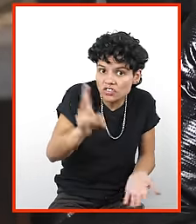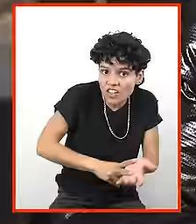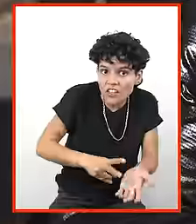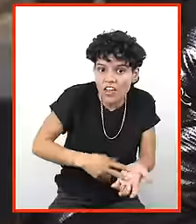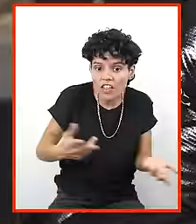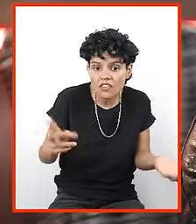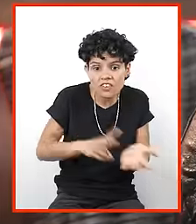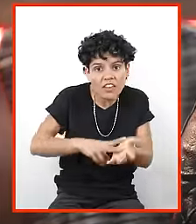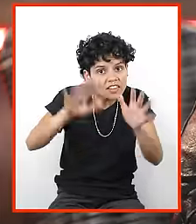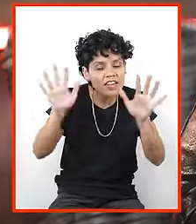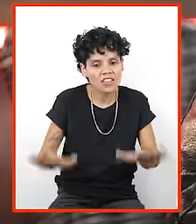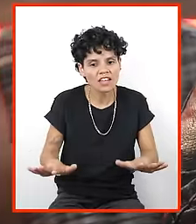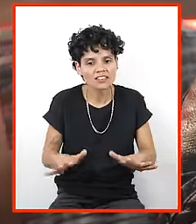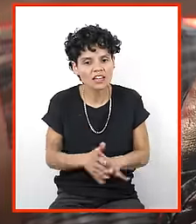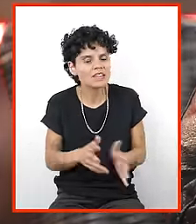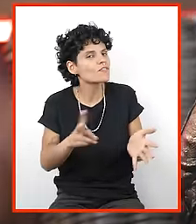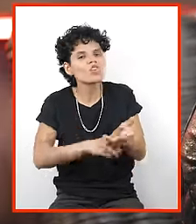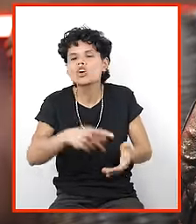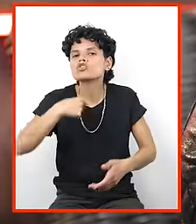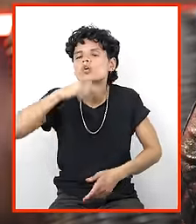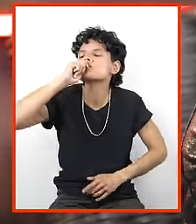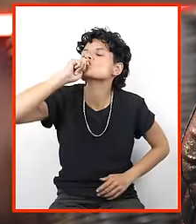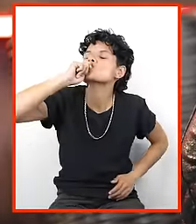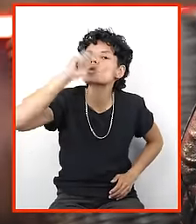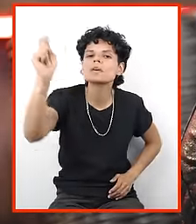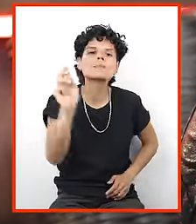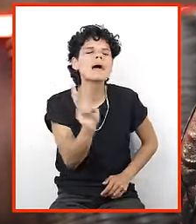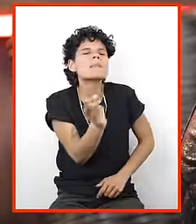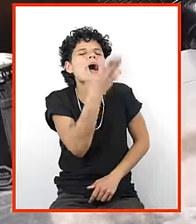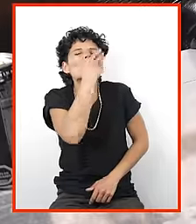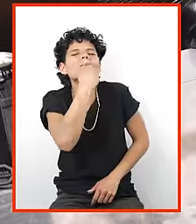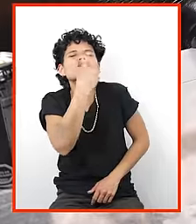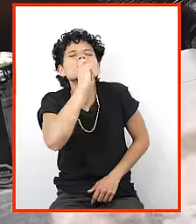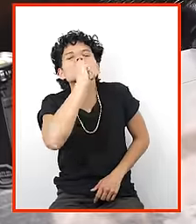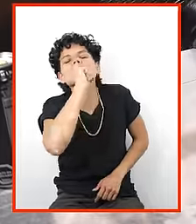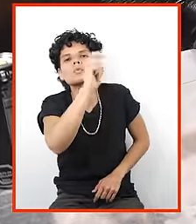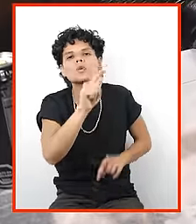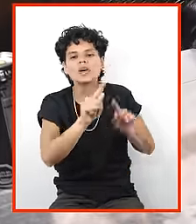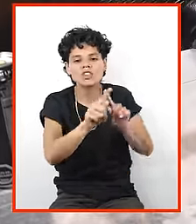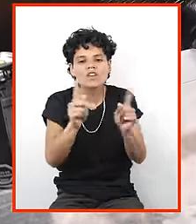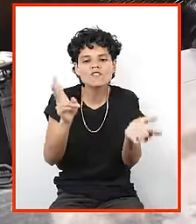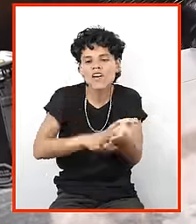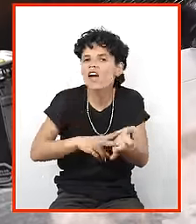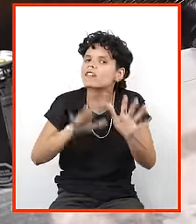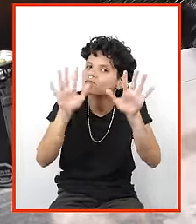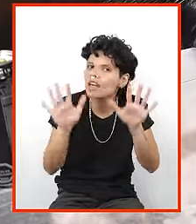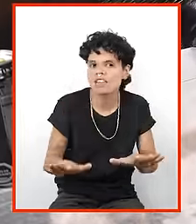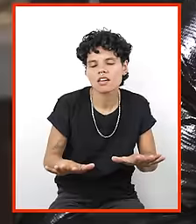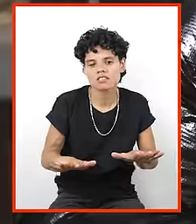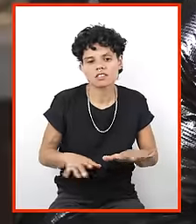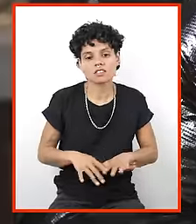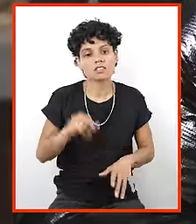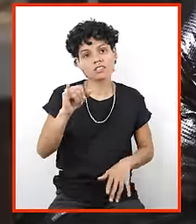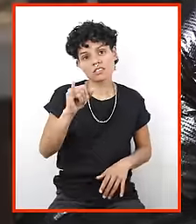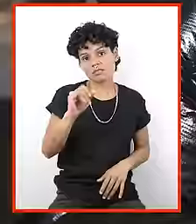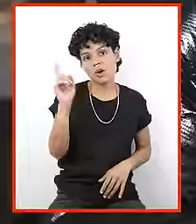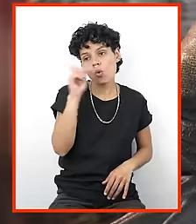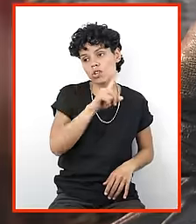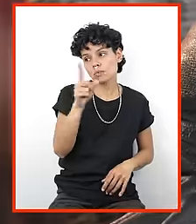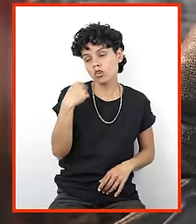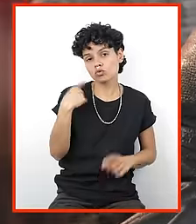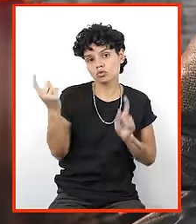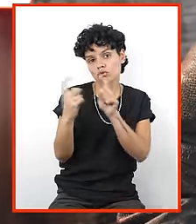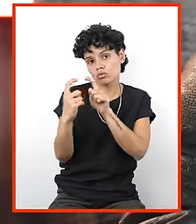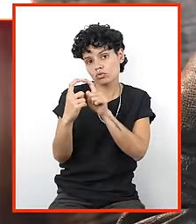sabemos que todo es verdad. Te lo juro por Dios que todo es verdad, por mi mamita preciosa. Sí, sé que todo es verdad. En la última vez que te cancelé. Sí, la última vez hablaste con tu